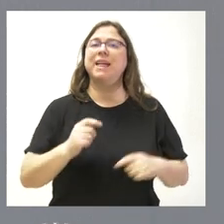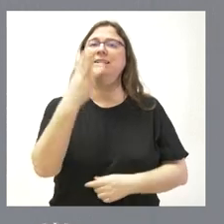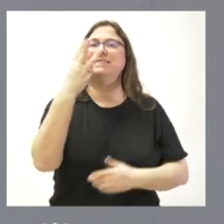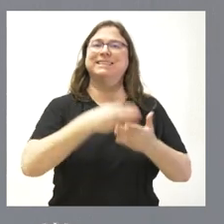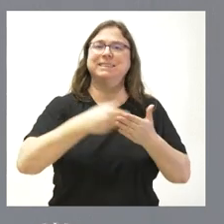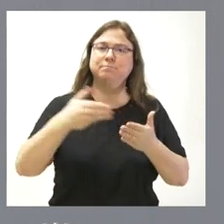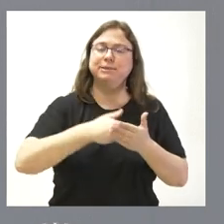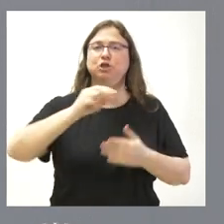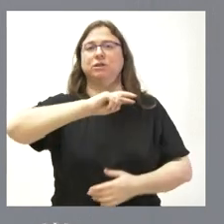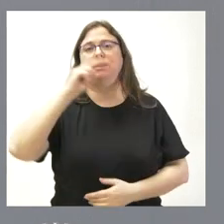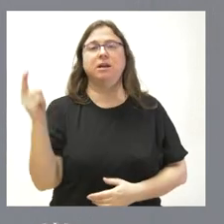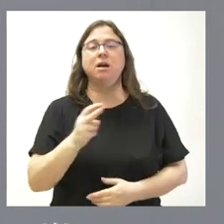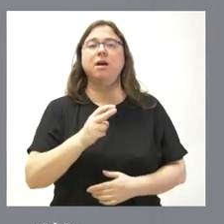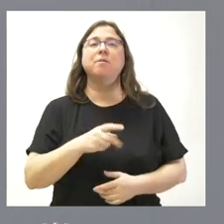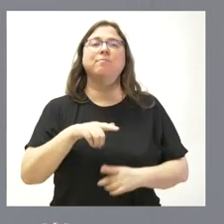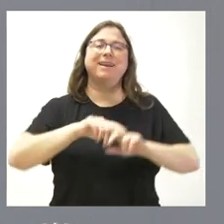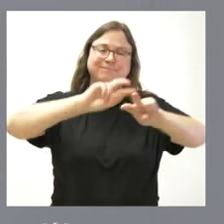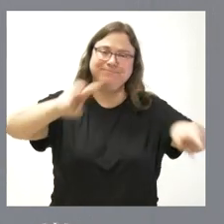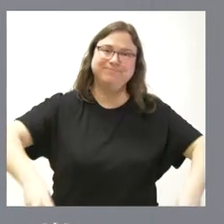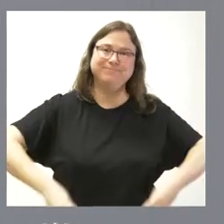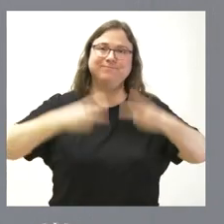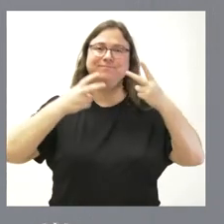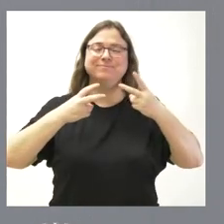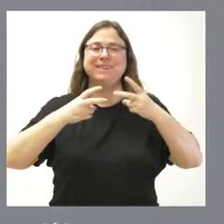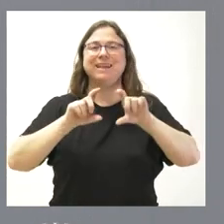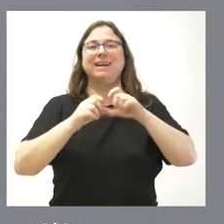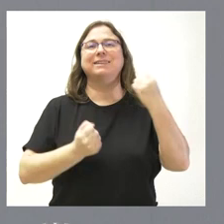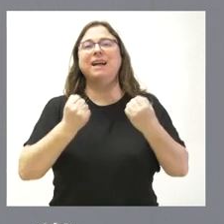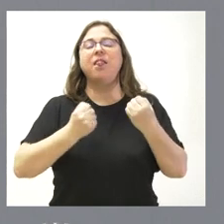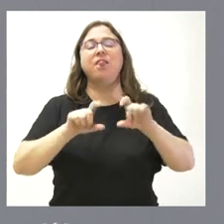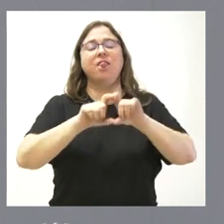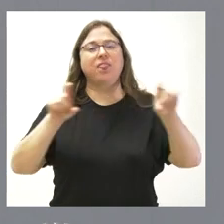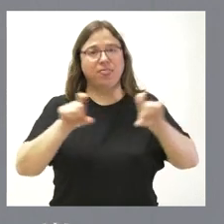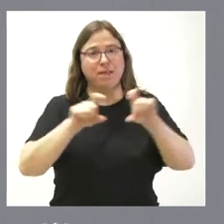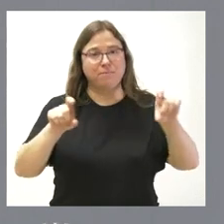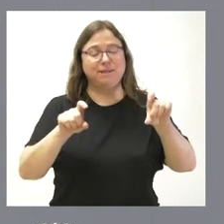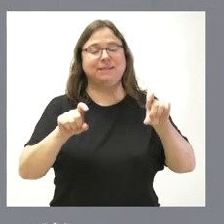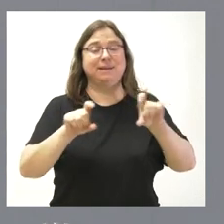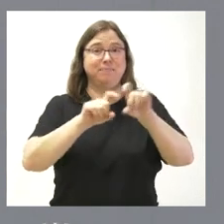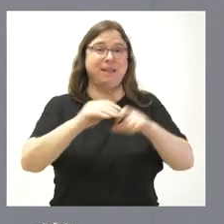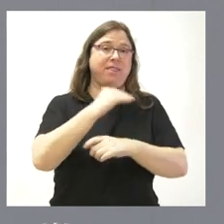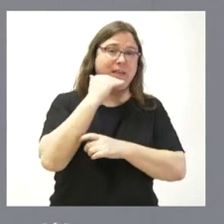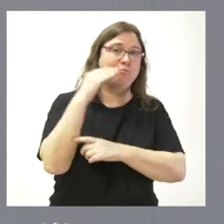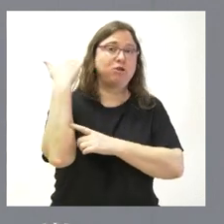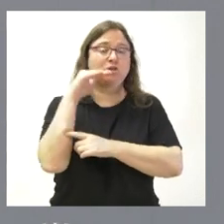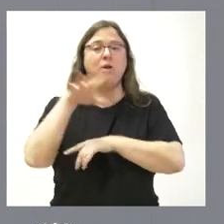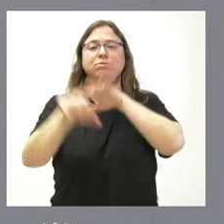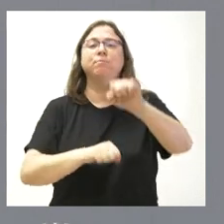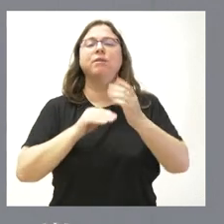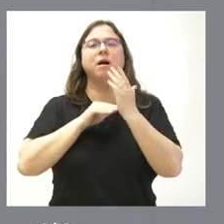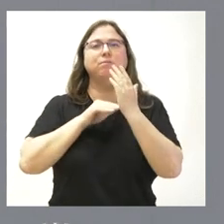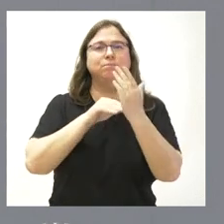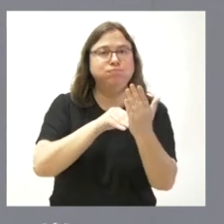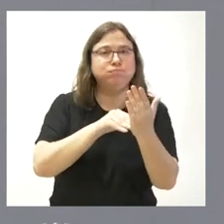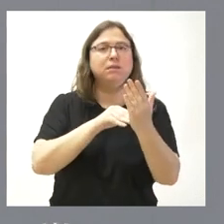euros para la renovación de las flotas de transporte a empresas de Zamora y Soria que les van a permitir adquirir vehículos propulsados con